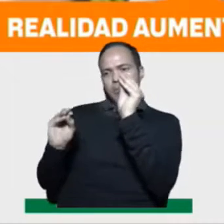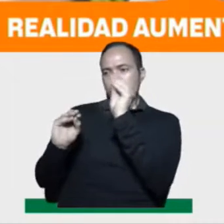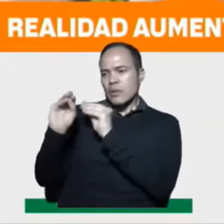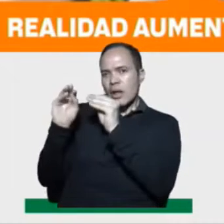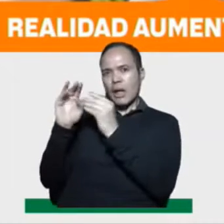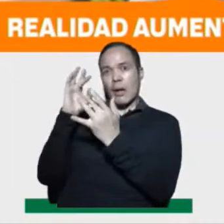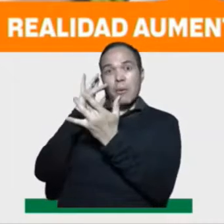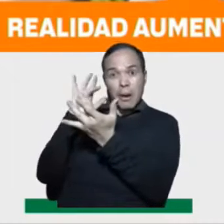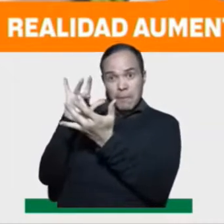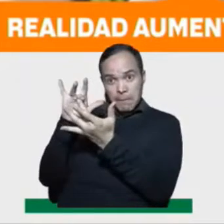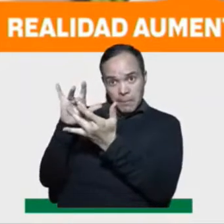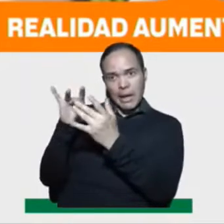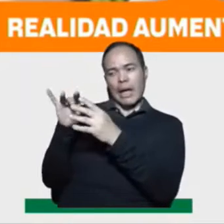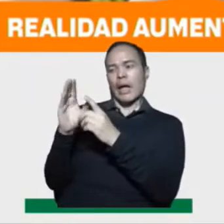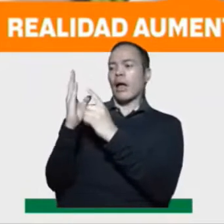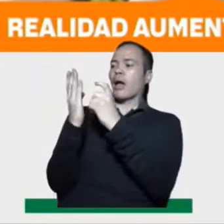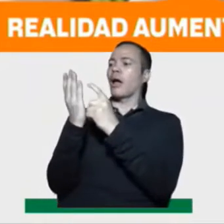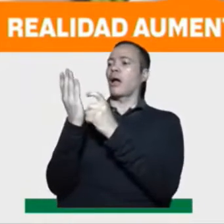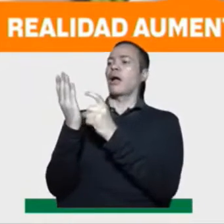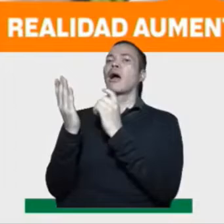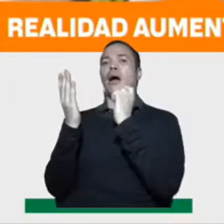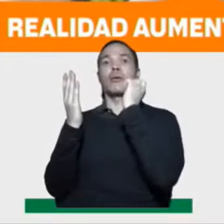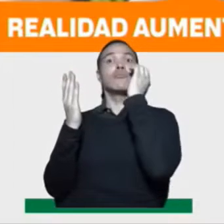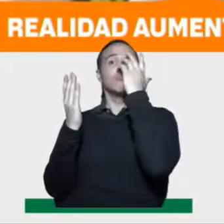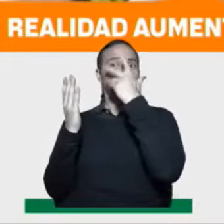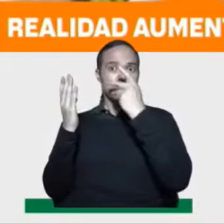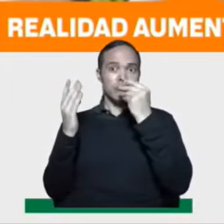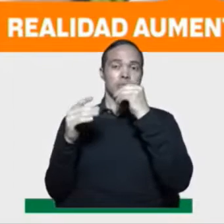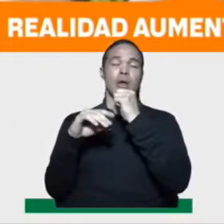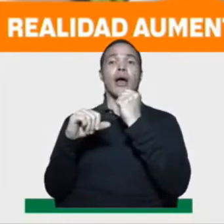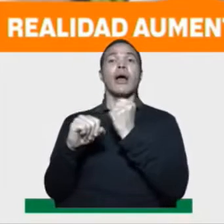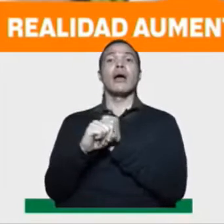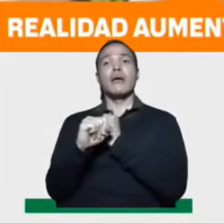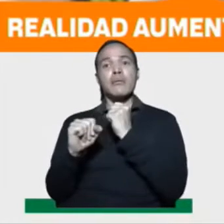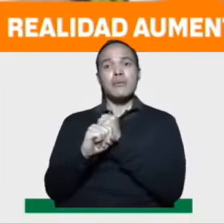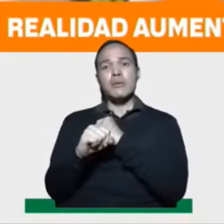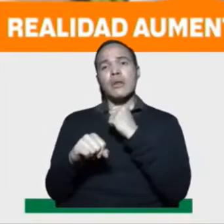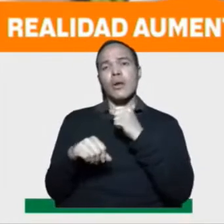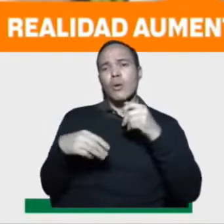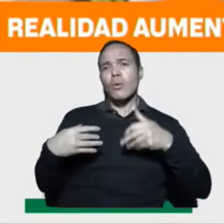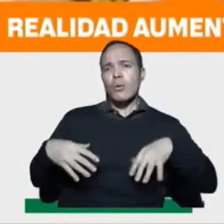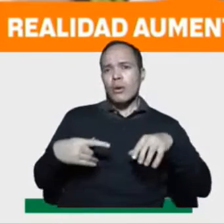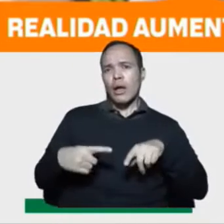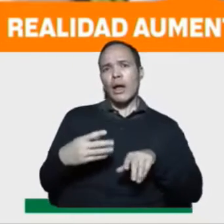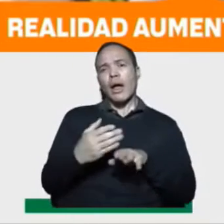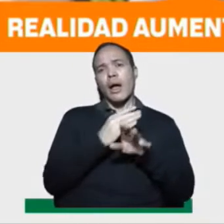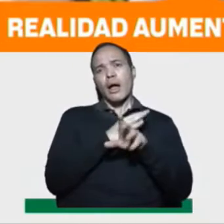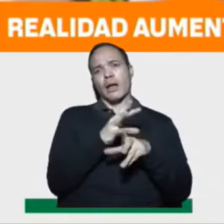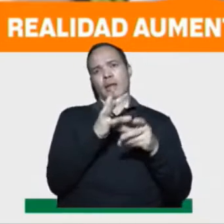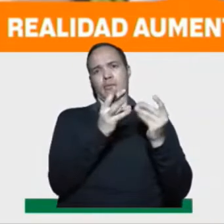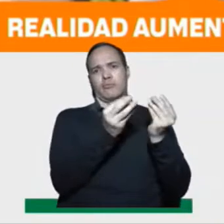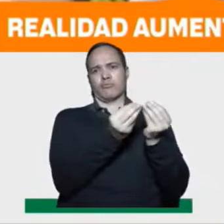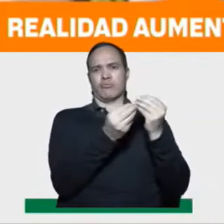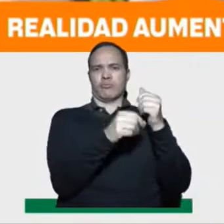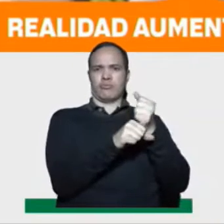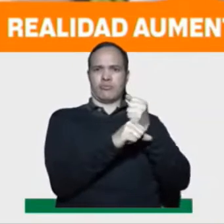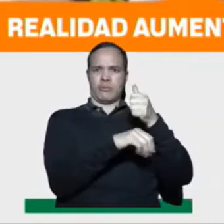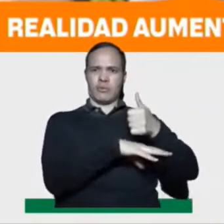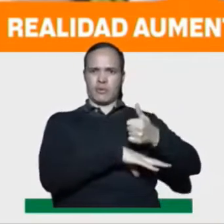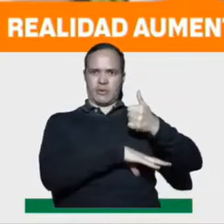de la industria turística. Es un trabajo mancomunado que venimos haciendo con el Buró y que ya empieza, digamos, a